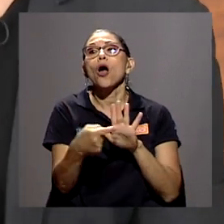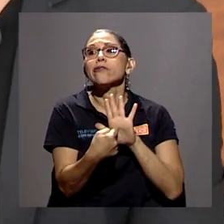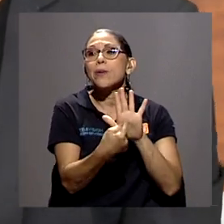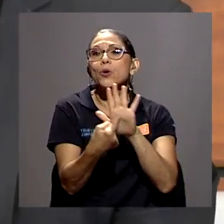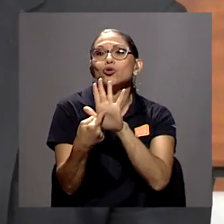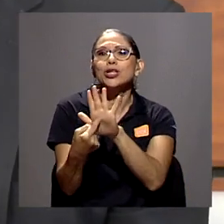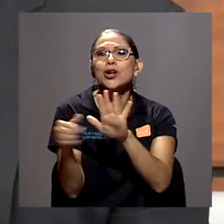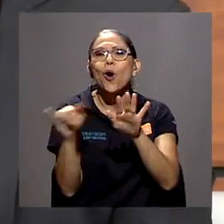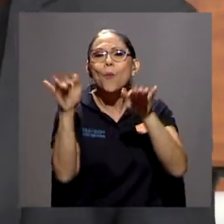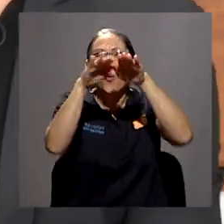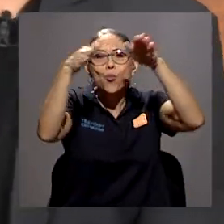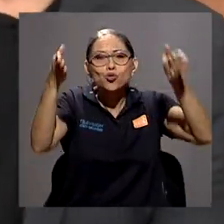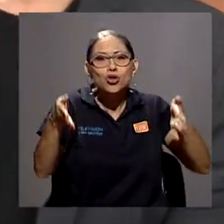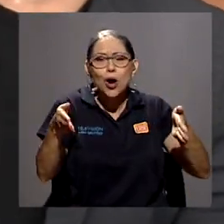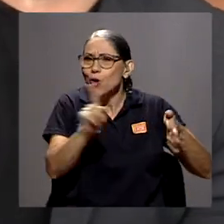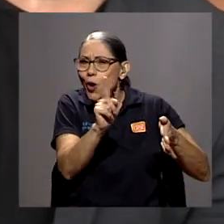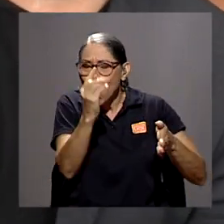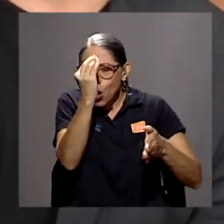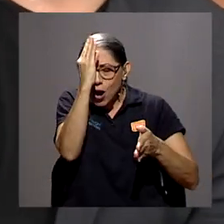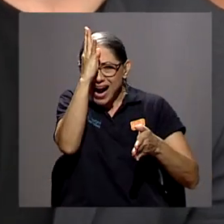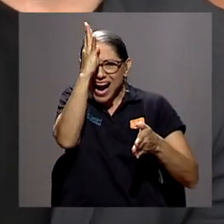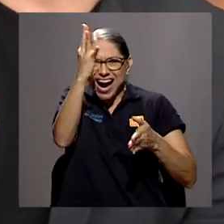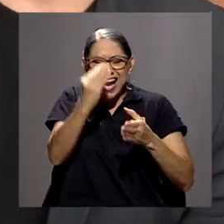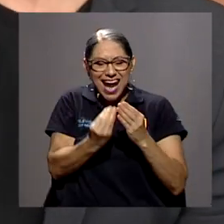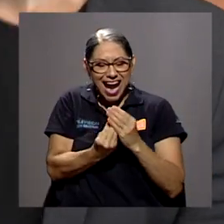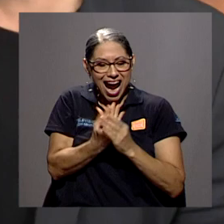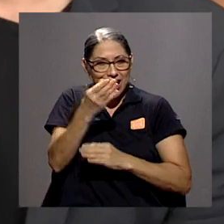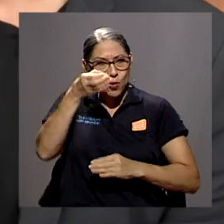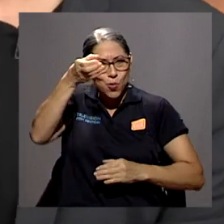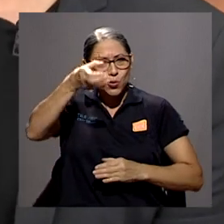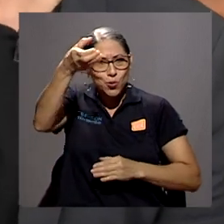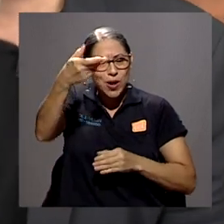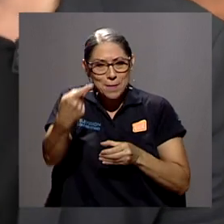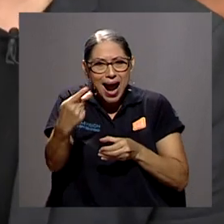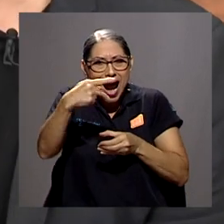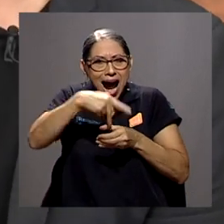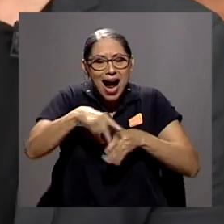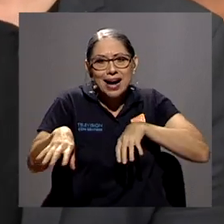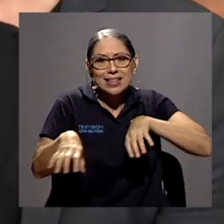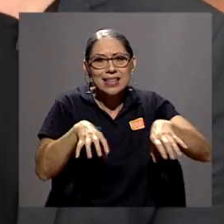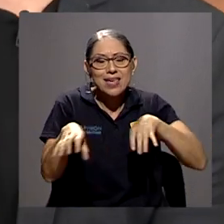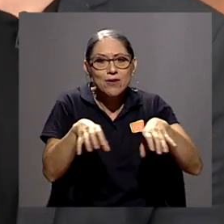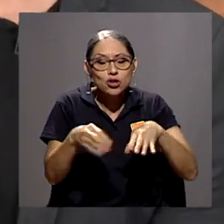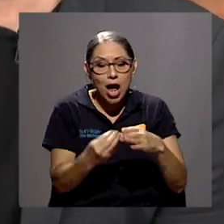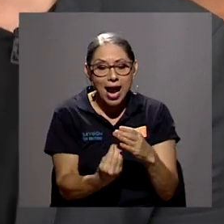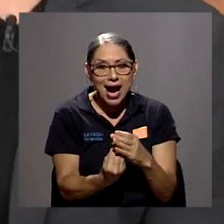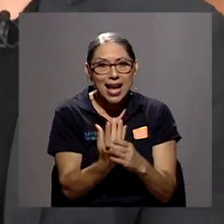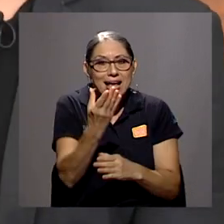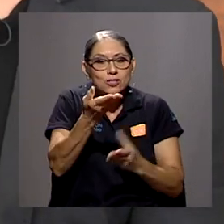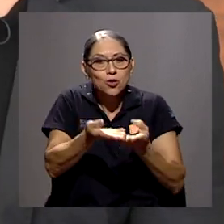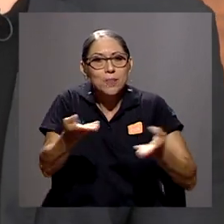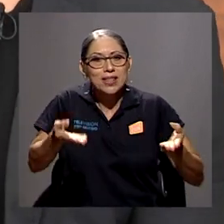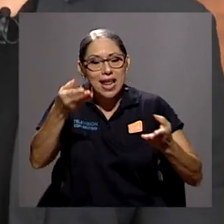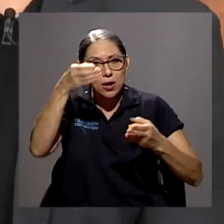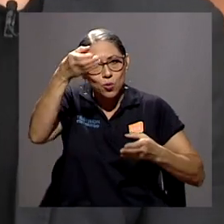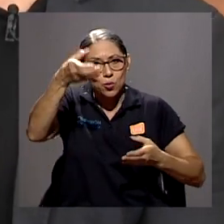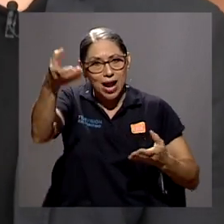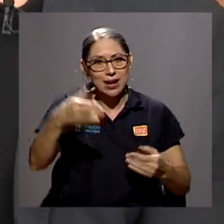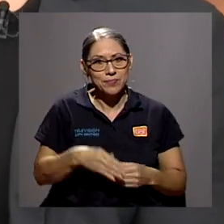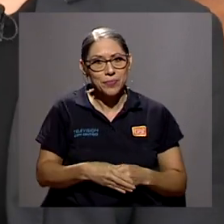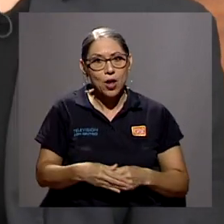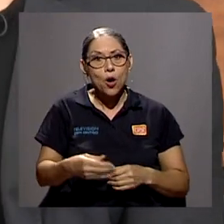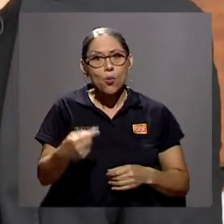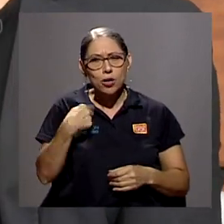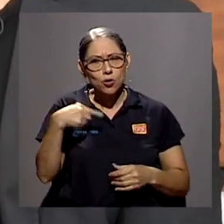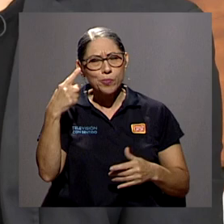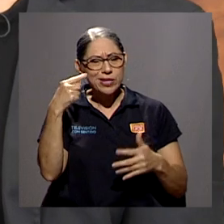crear cultura ser ser partícipes activos de la creación de materiales culturales cuando no se